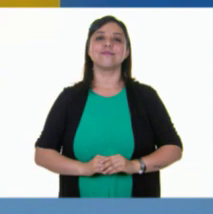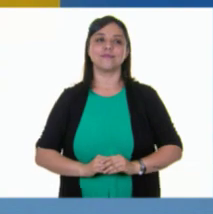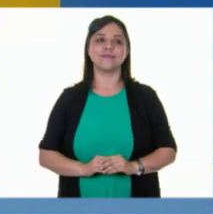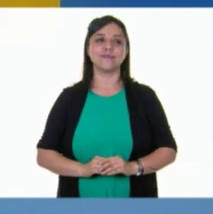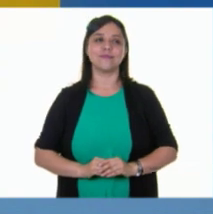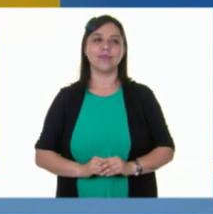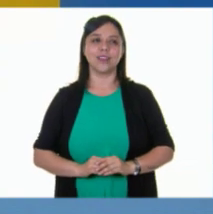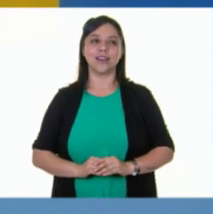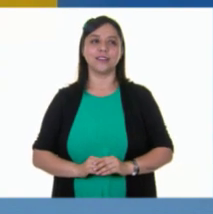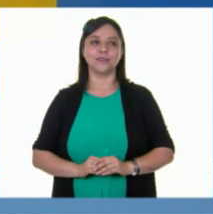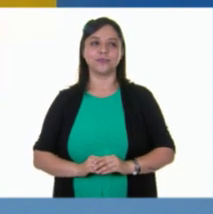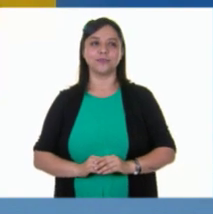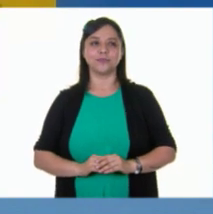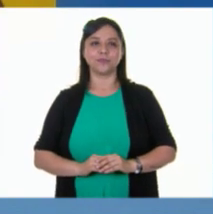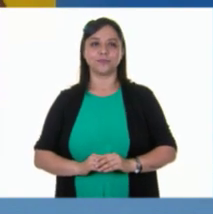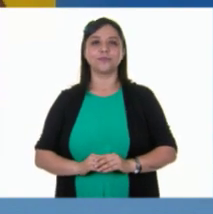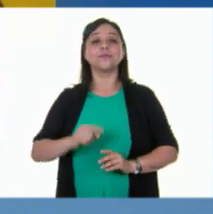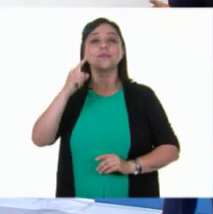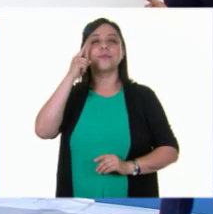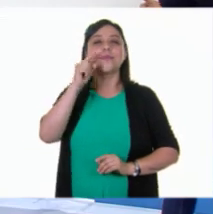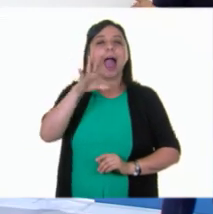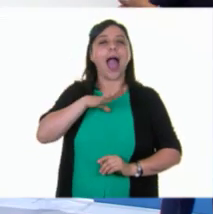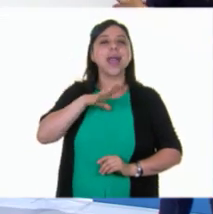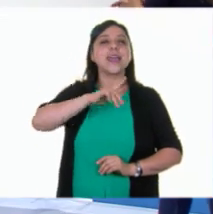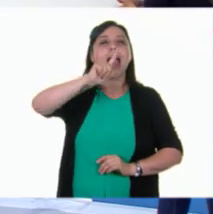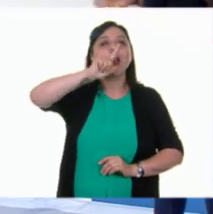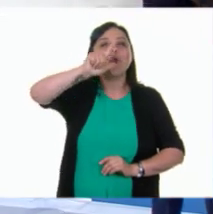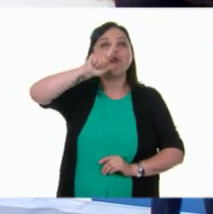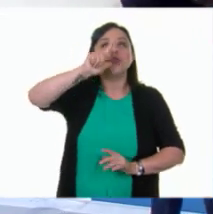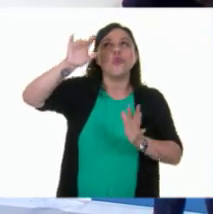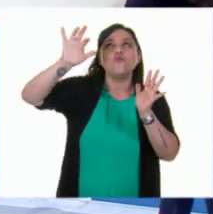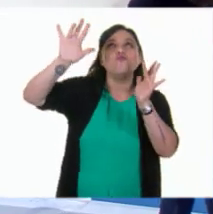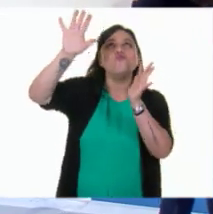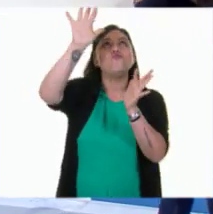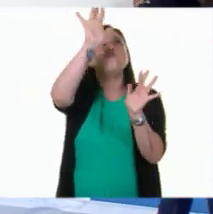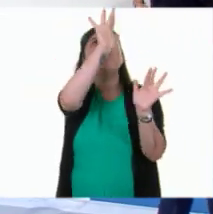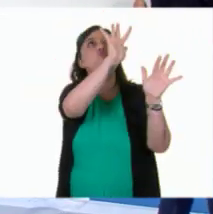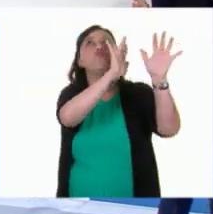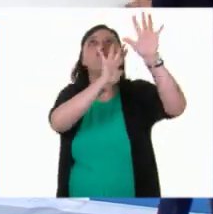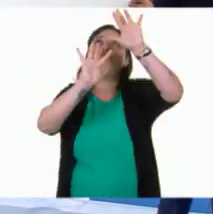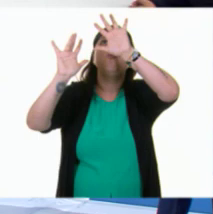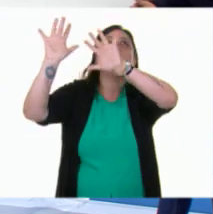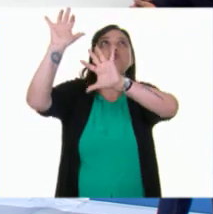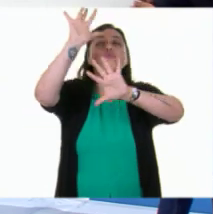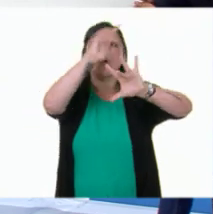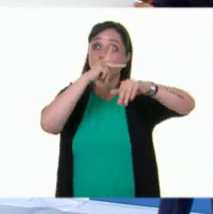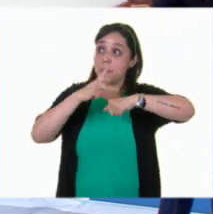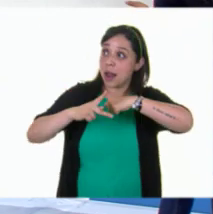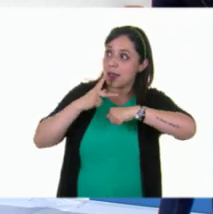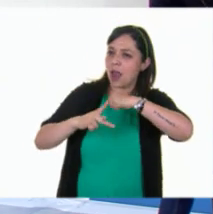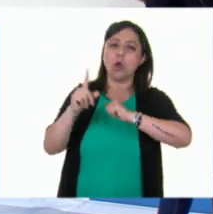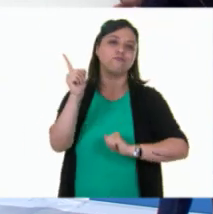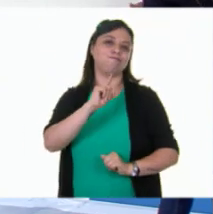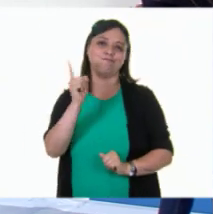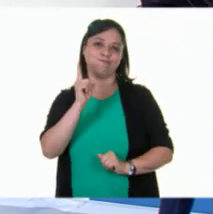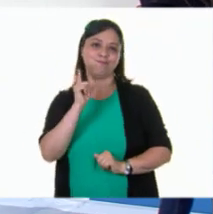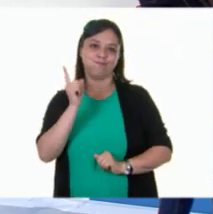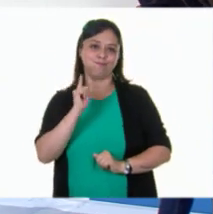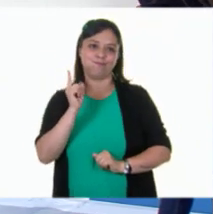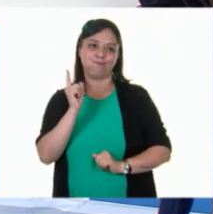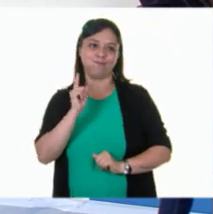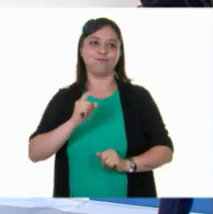tú, tenemos las auroras boreales. ¿Ese fenómeno natural puede provocar una amenaza o un peligro? No, maestra. ¿Y la de abajo qué